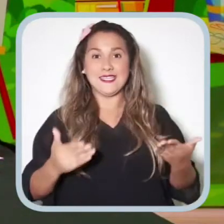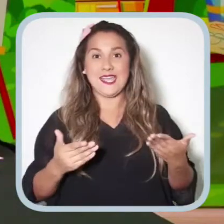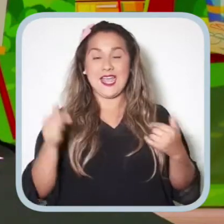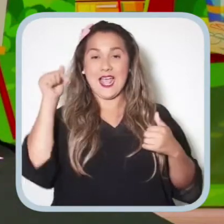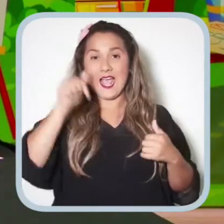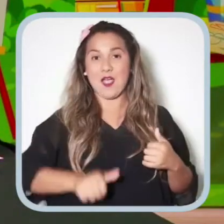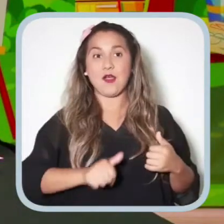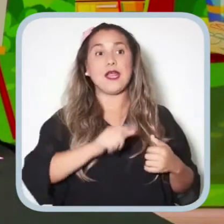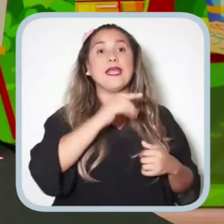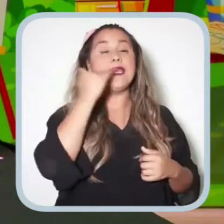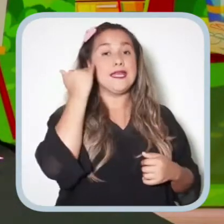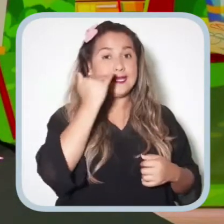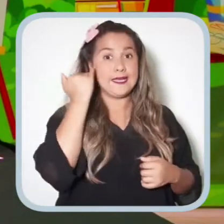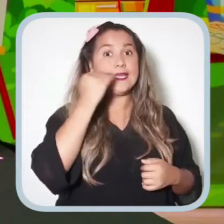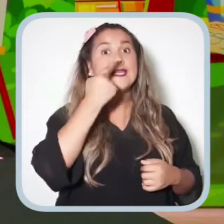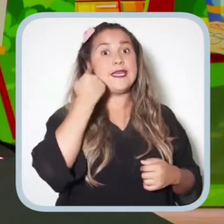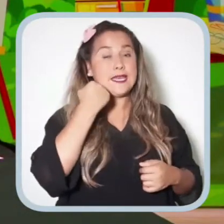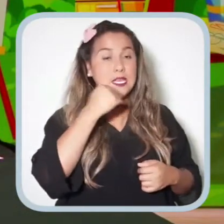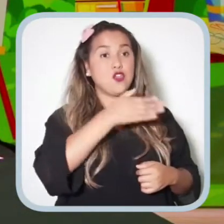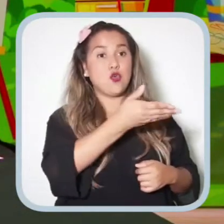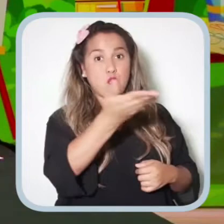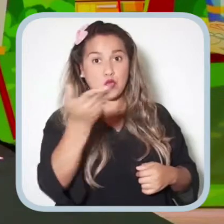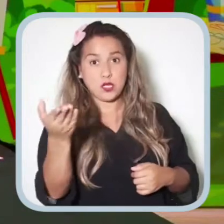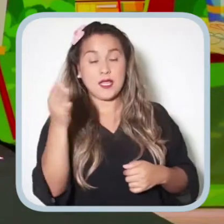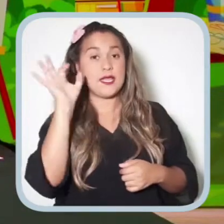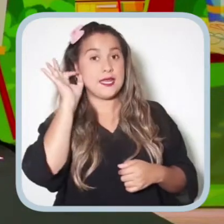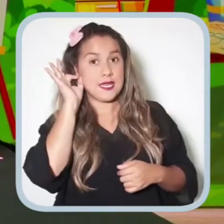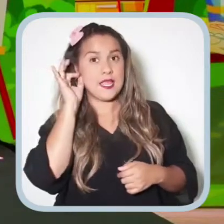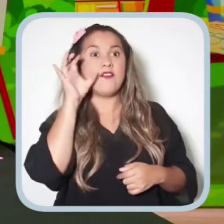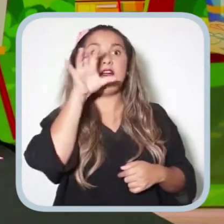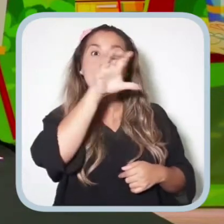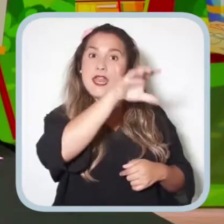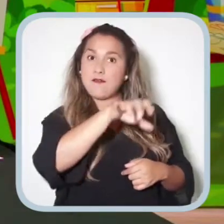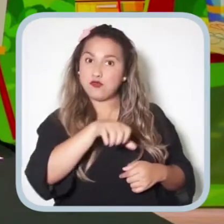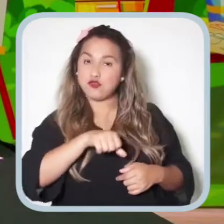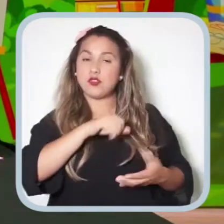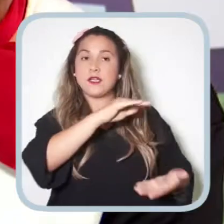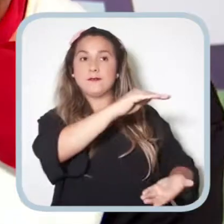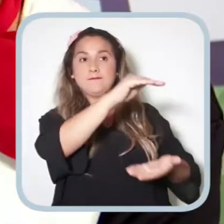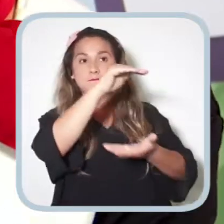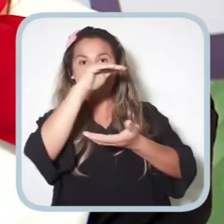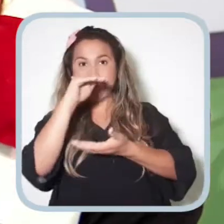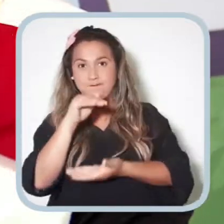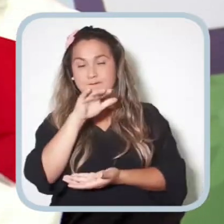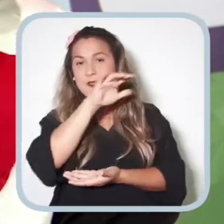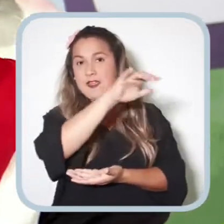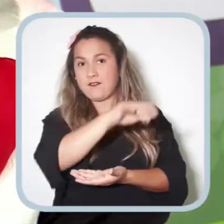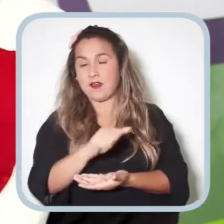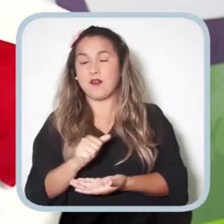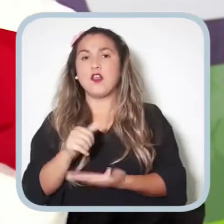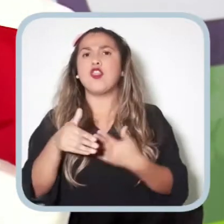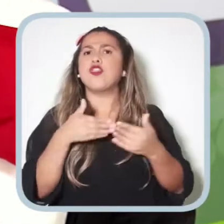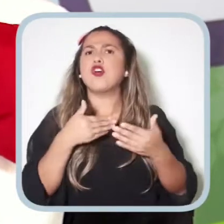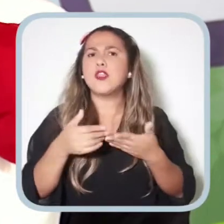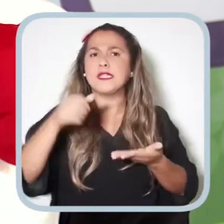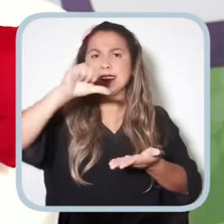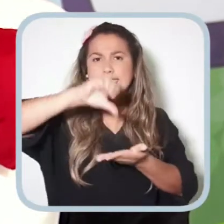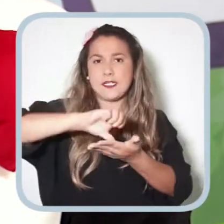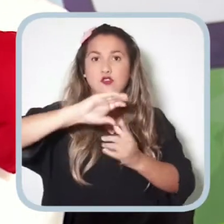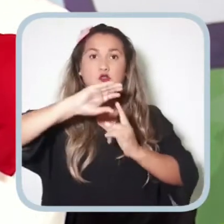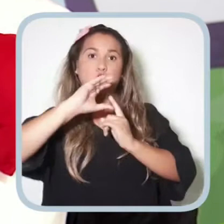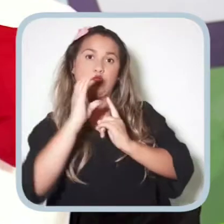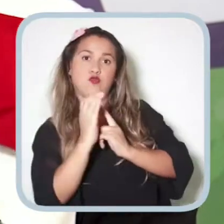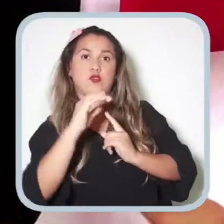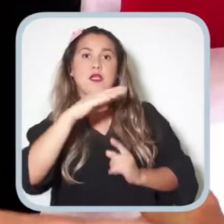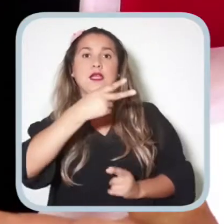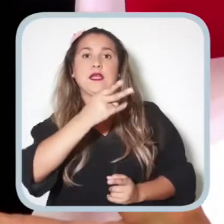cada niño o niña va a ir a buscar su kit que pudo retirar en el Centro Cultural